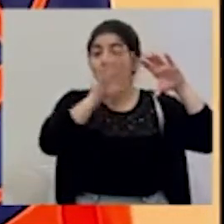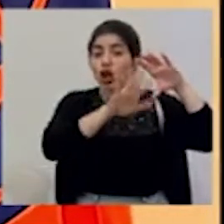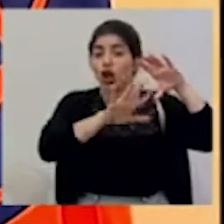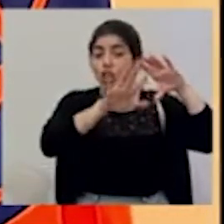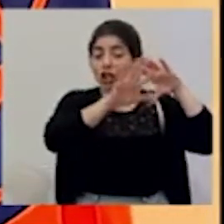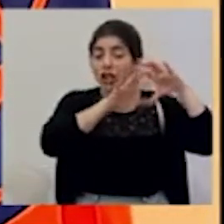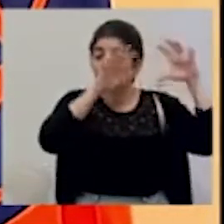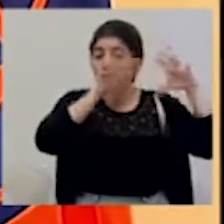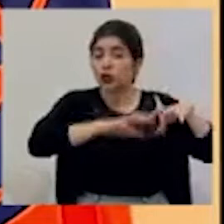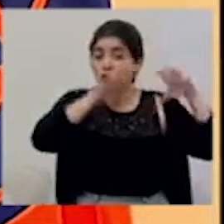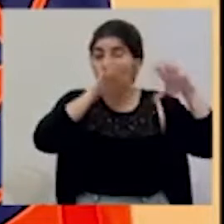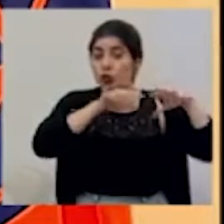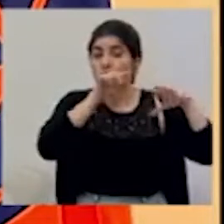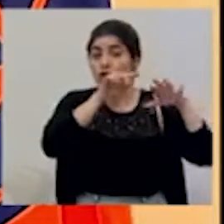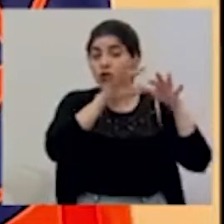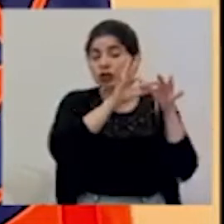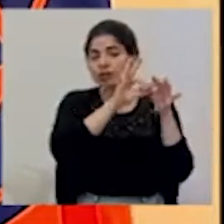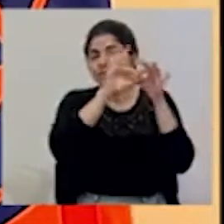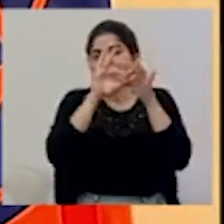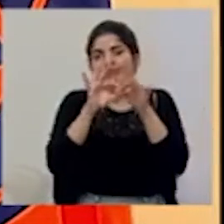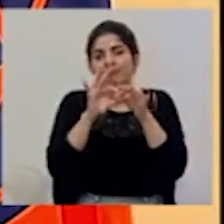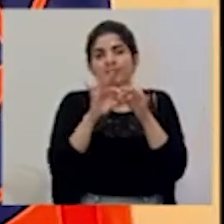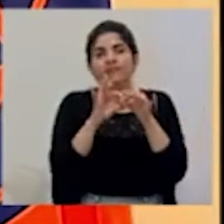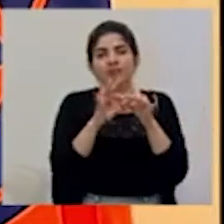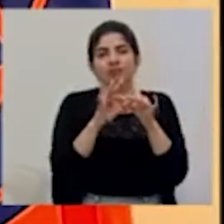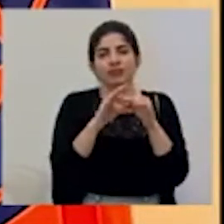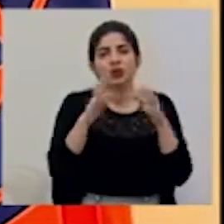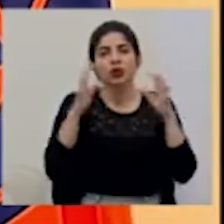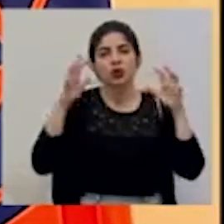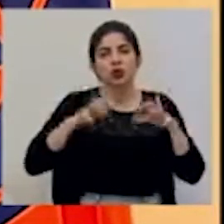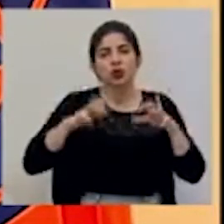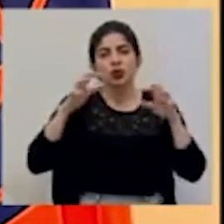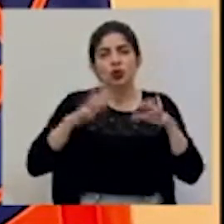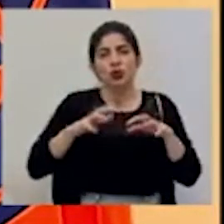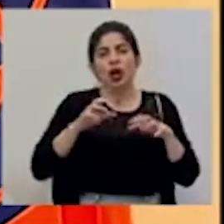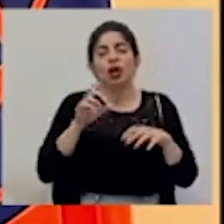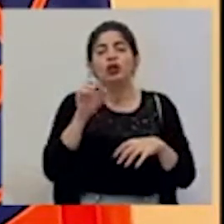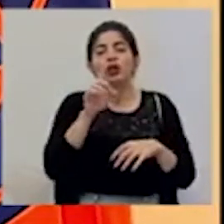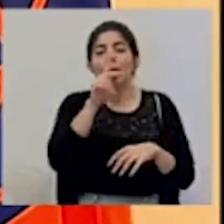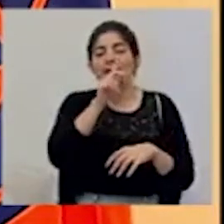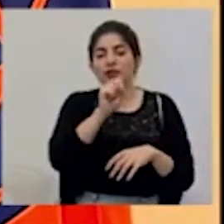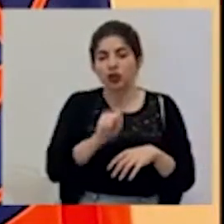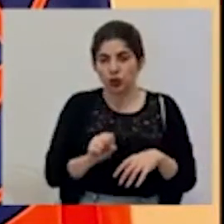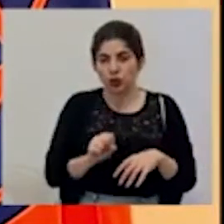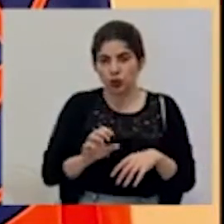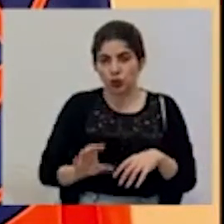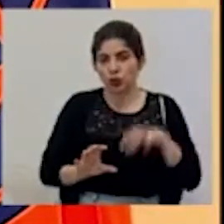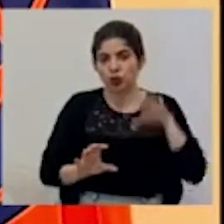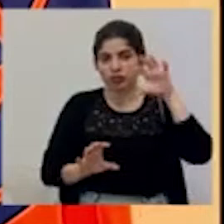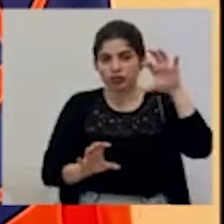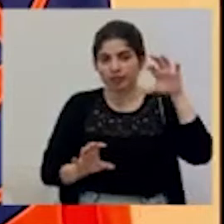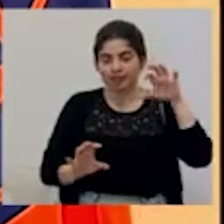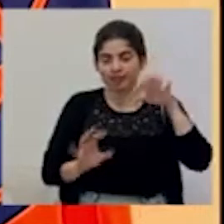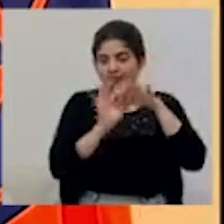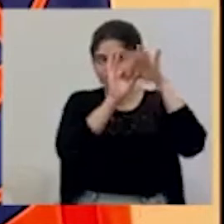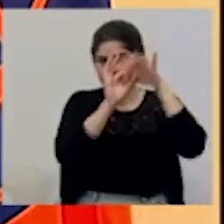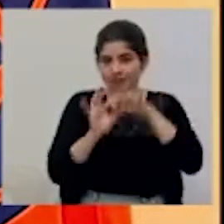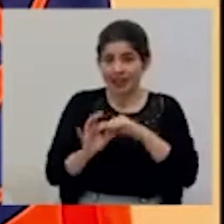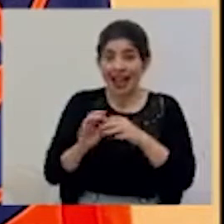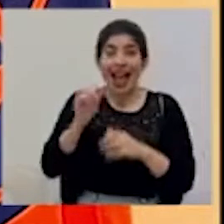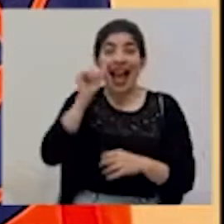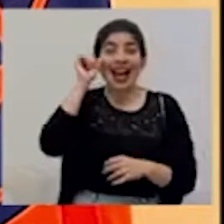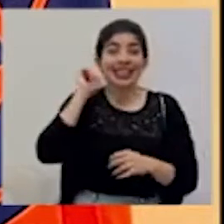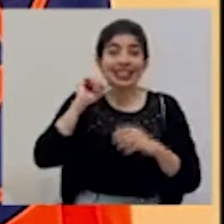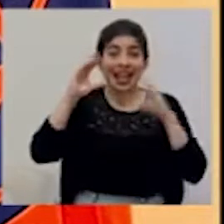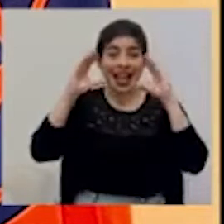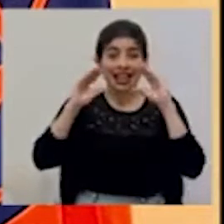también relacionada, o hemos tenido más bien lluvias en el Pacífico Sur. De hecho, como mencioné antes, ayer por la